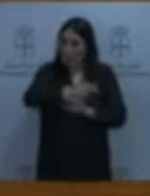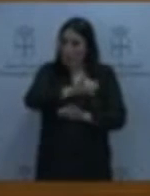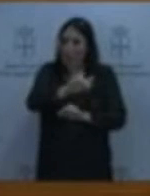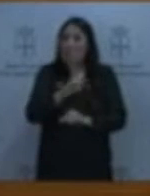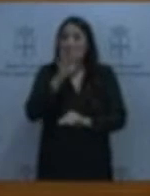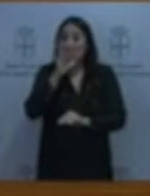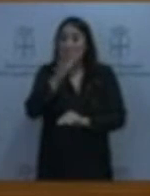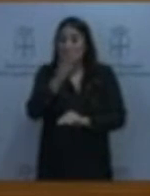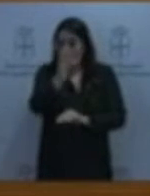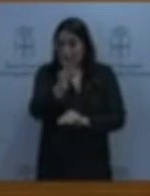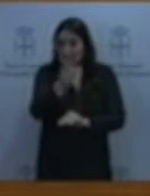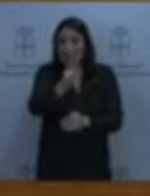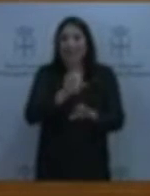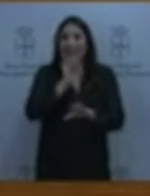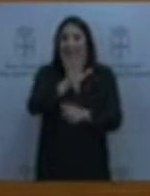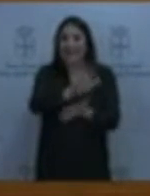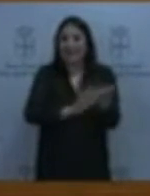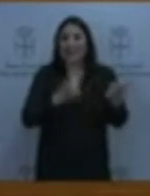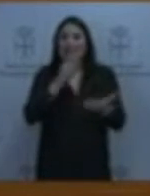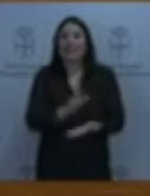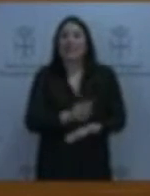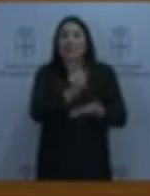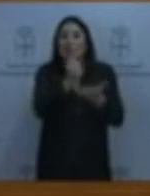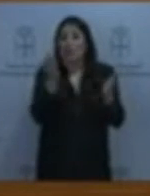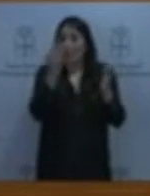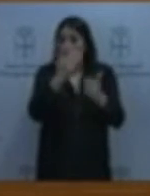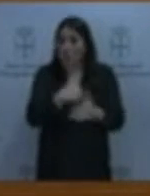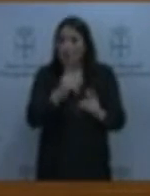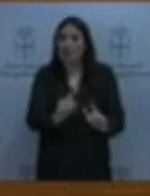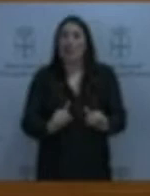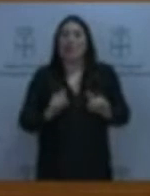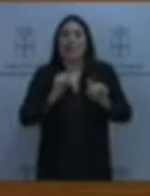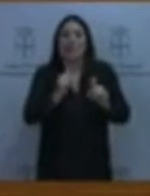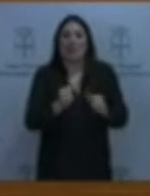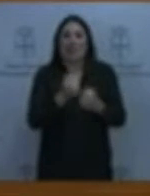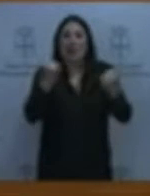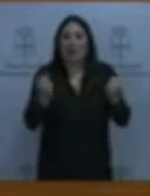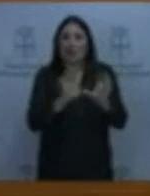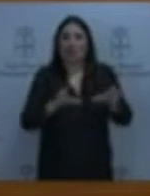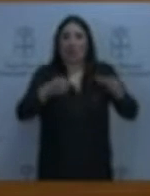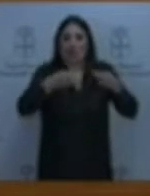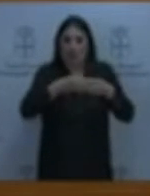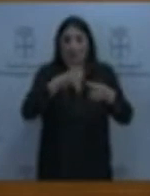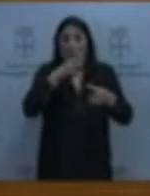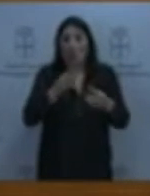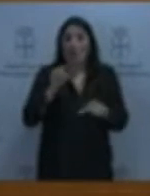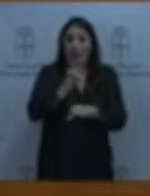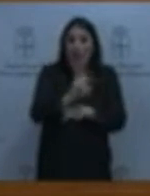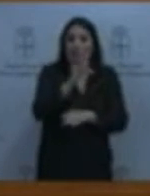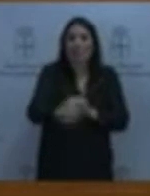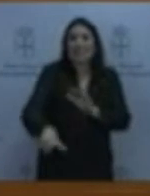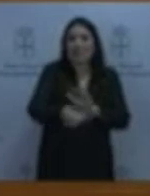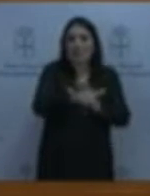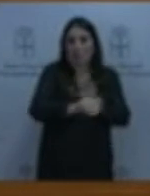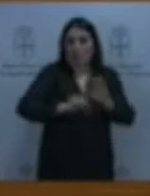las cartas que indica que no hay tesorería, decide iniciar las acciones colectivas establecidas en la ley por engaño y fraude en la consecución